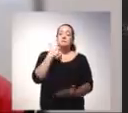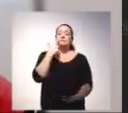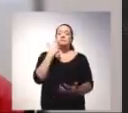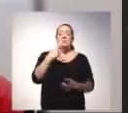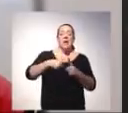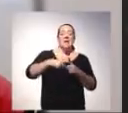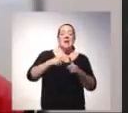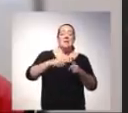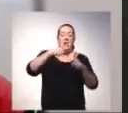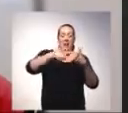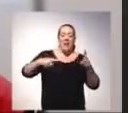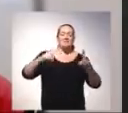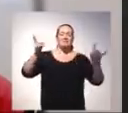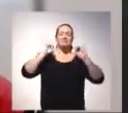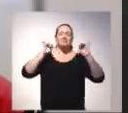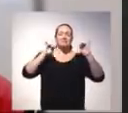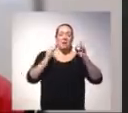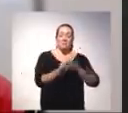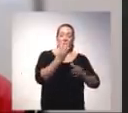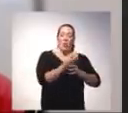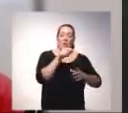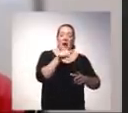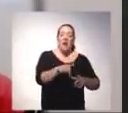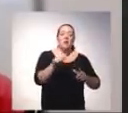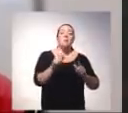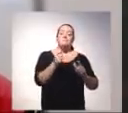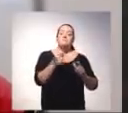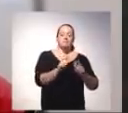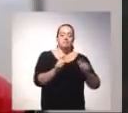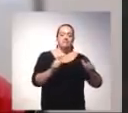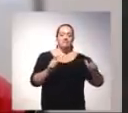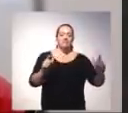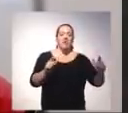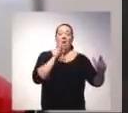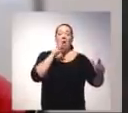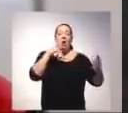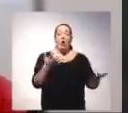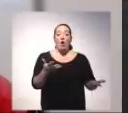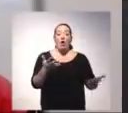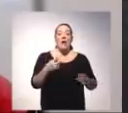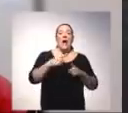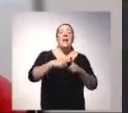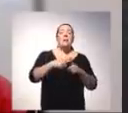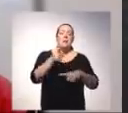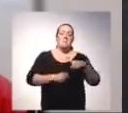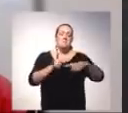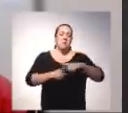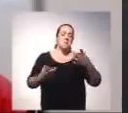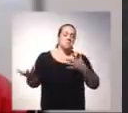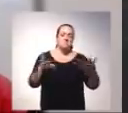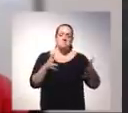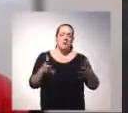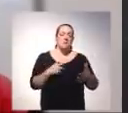el nivel de trémor volcánico ha experimentado un ligero aumento y se sitúa actualmente en niveles medios.